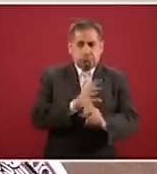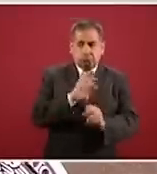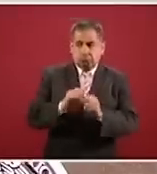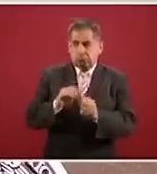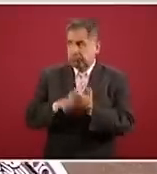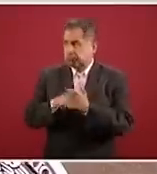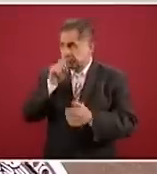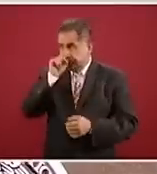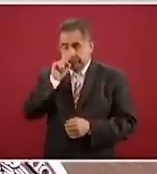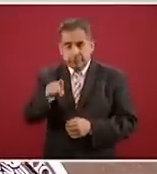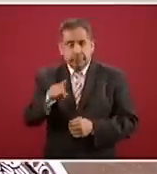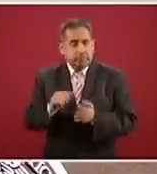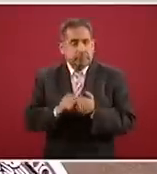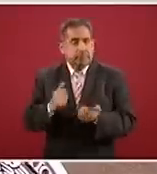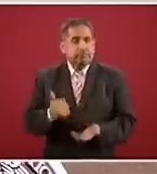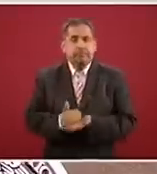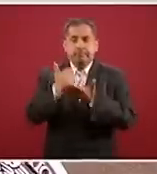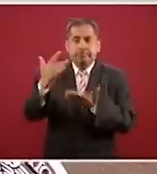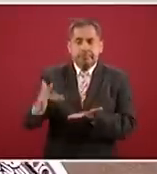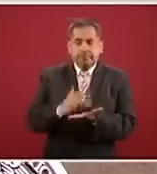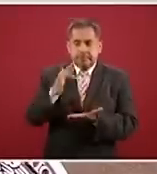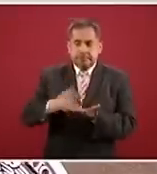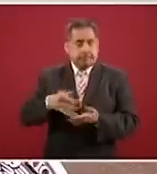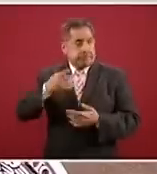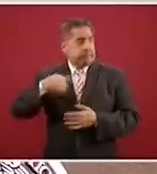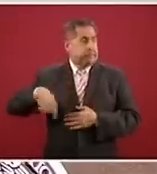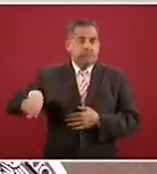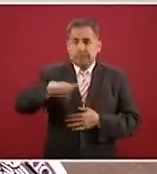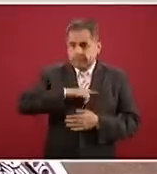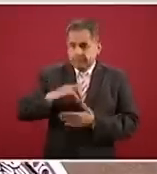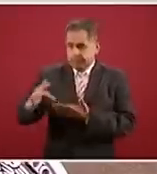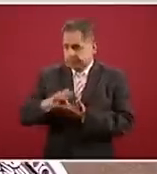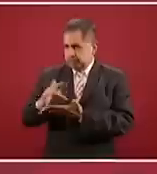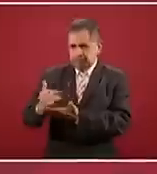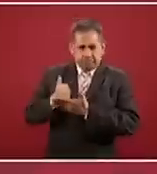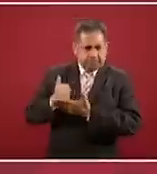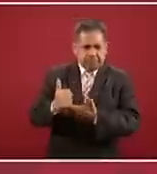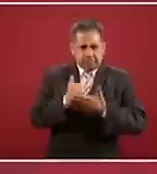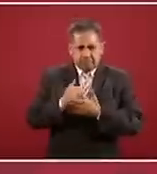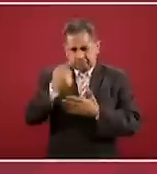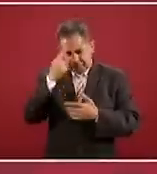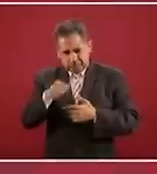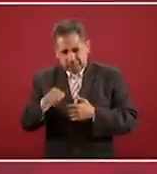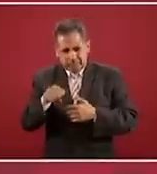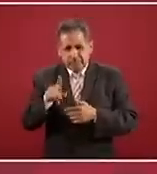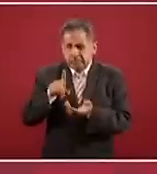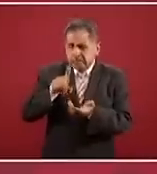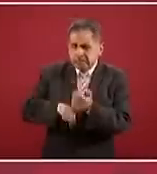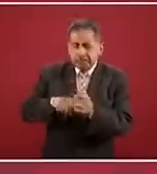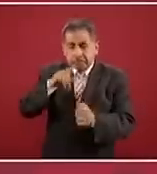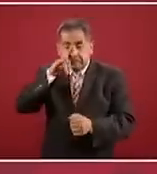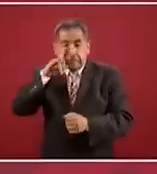y con el apoyo de todos, de que nos ayuden para que no haya